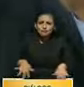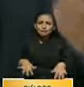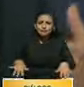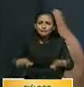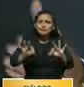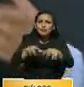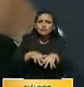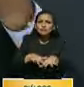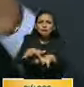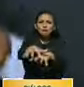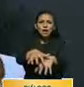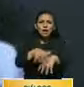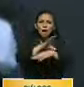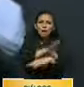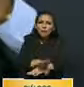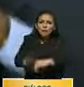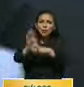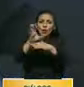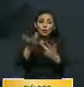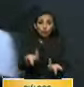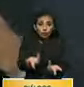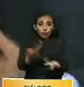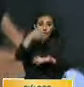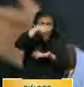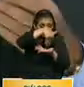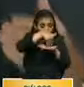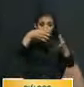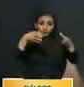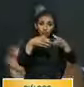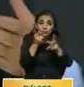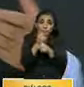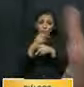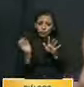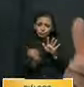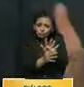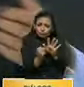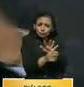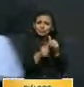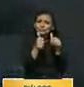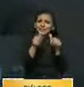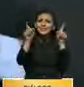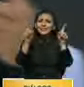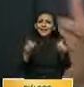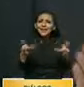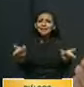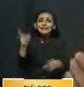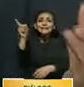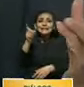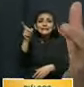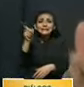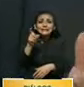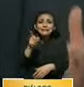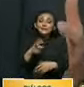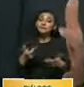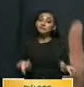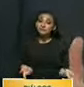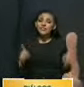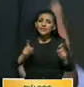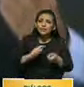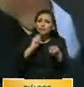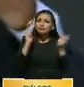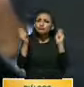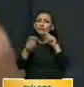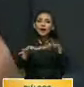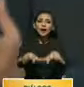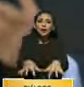riego, centros para poder guardar los productos. En fin, hay que hacer una gran infraestructura